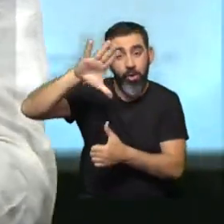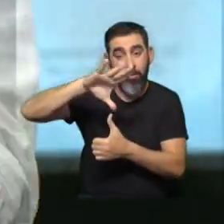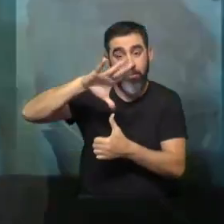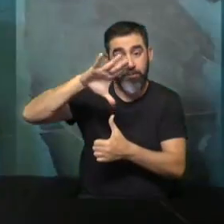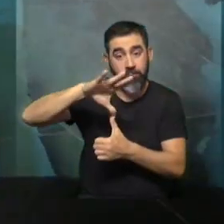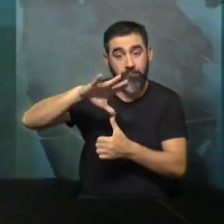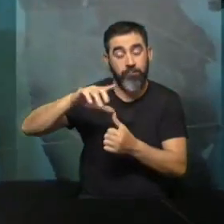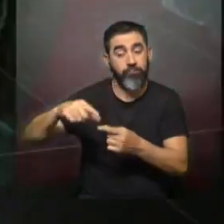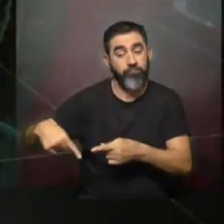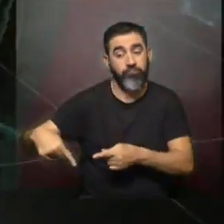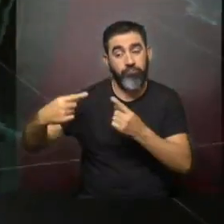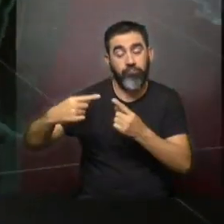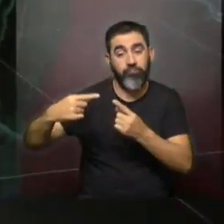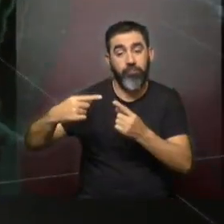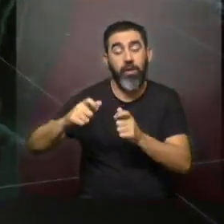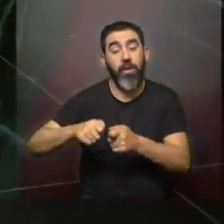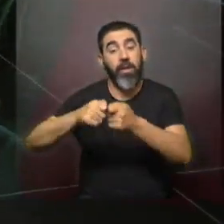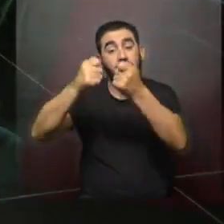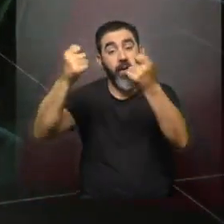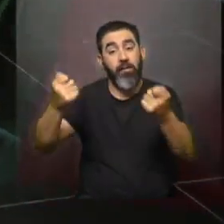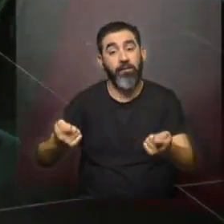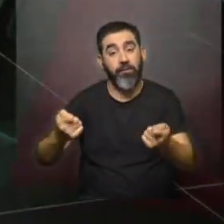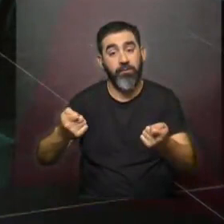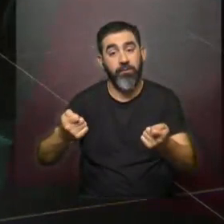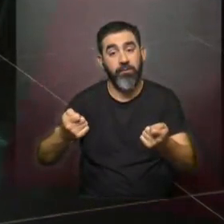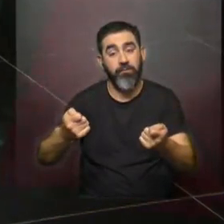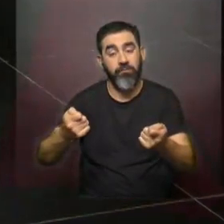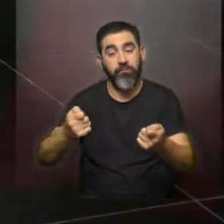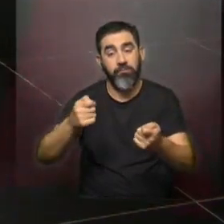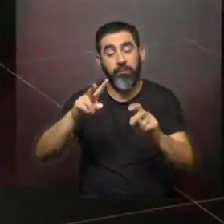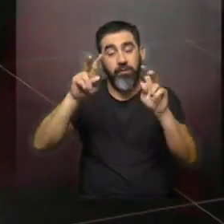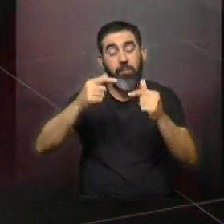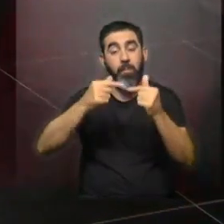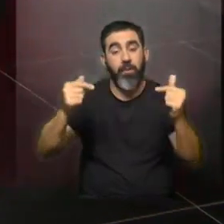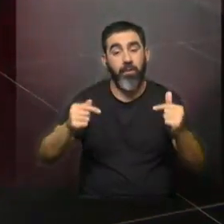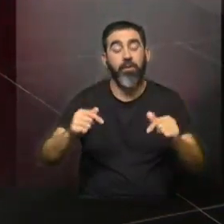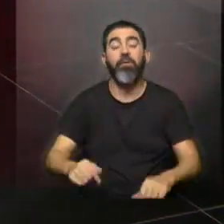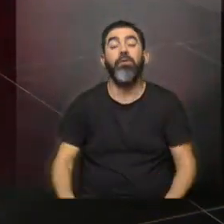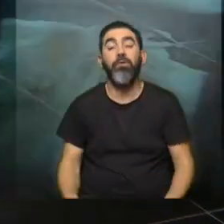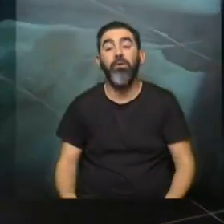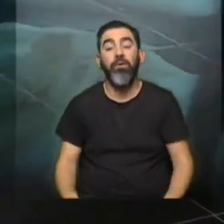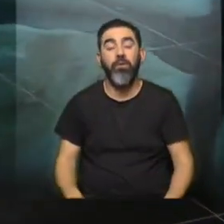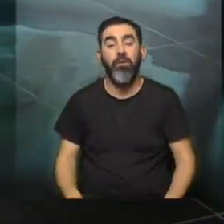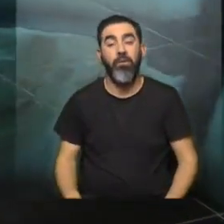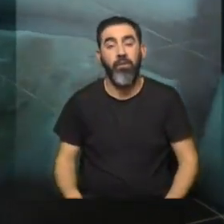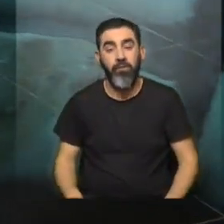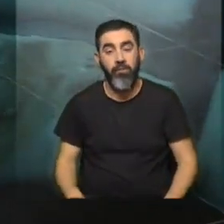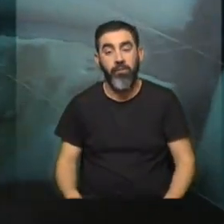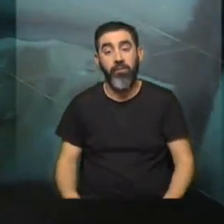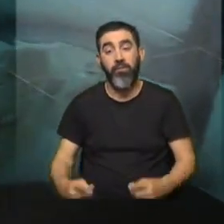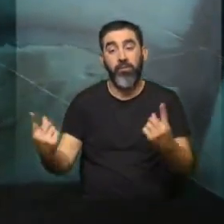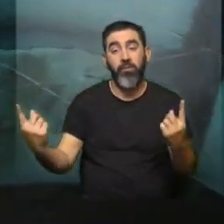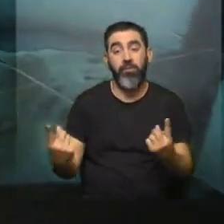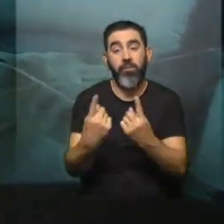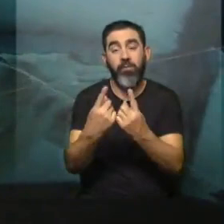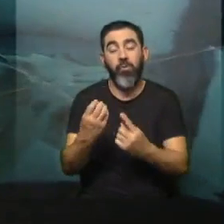el debate ese salió publicado en la revista que es la ortodoxia en la materia, que se llama Paleoamérica. Y me encontré con ellos en un